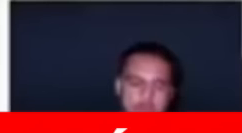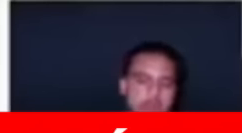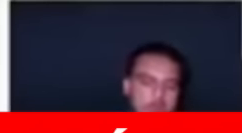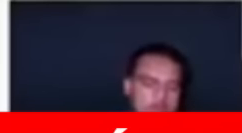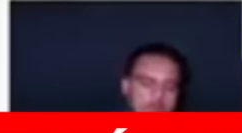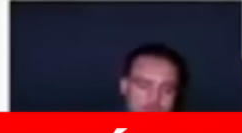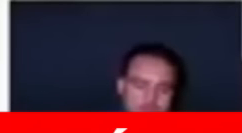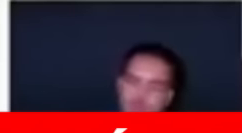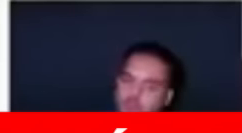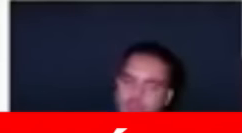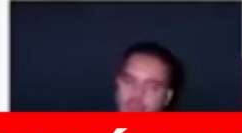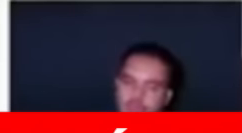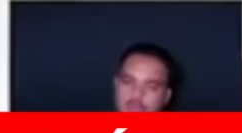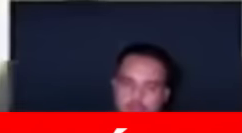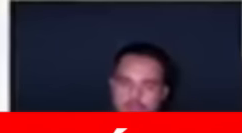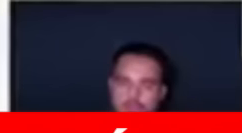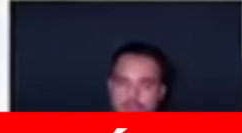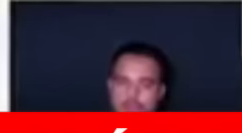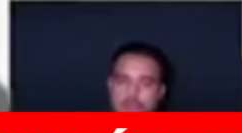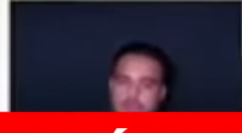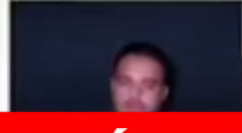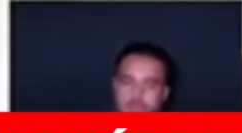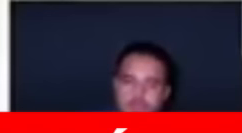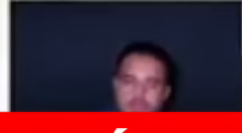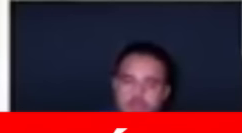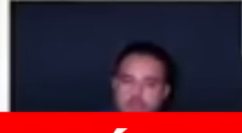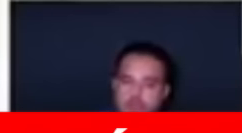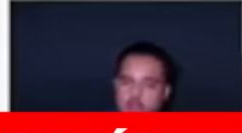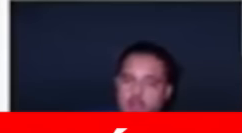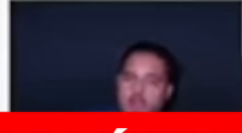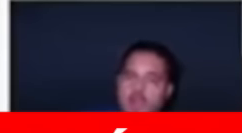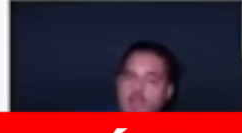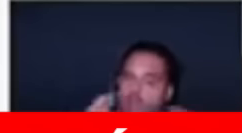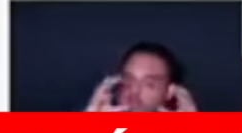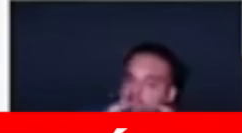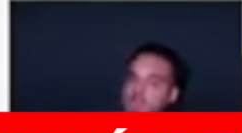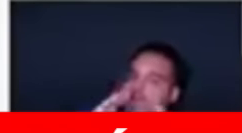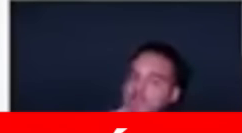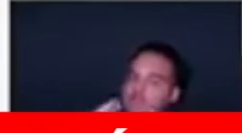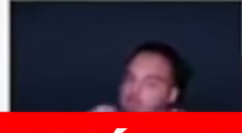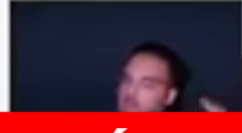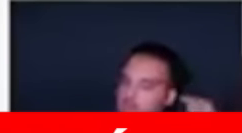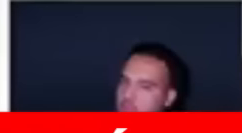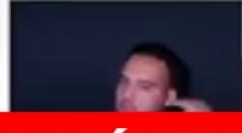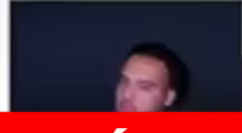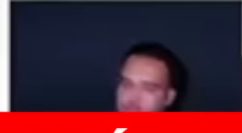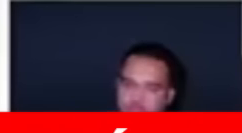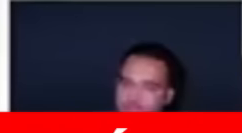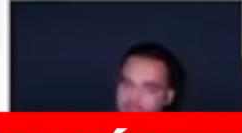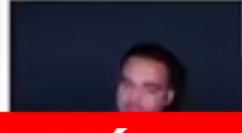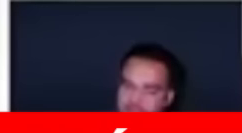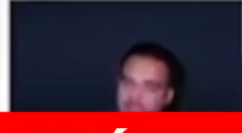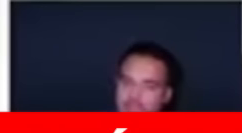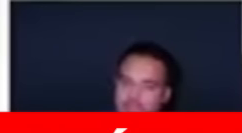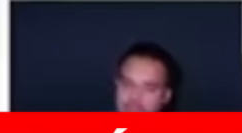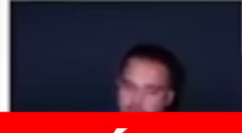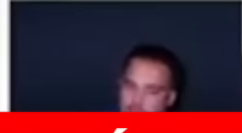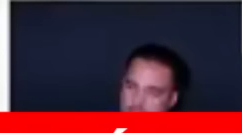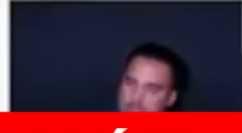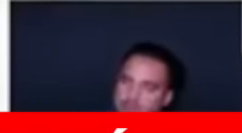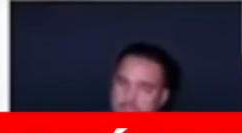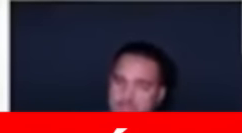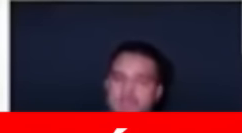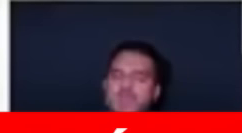para organizar conciertos de quién sabe quién en el Zócalo. El Estado existe para proteger la vida,